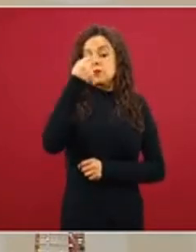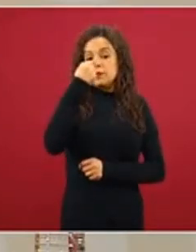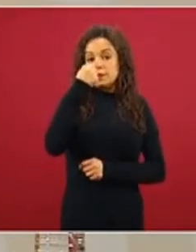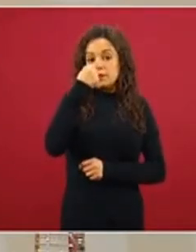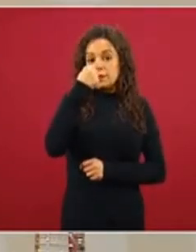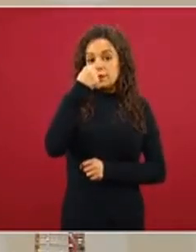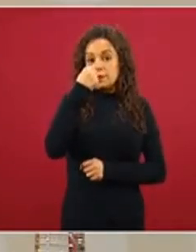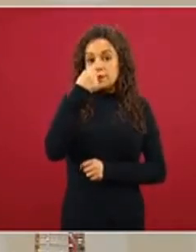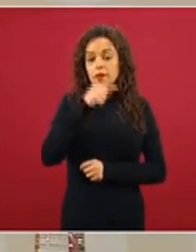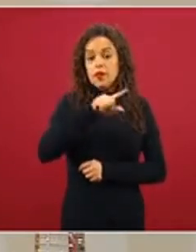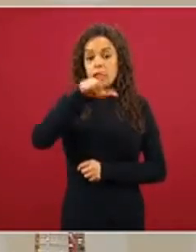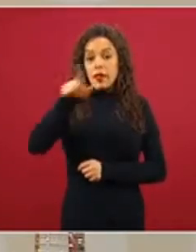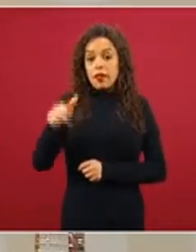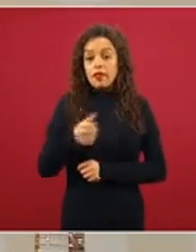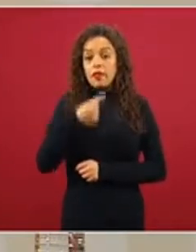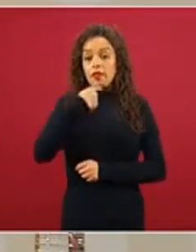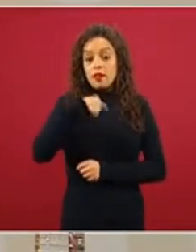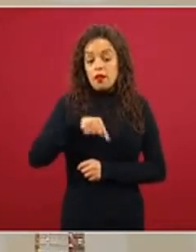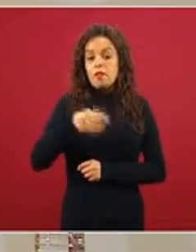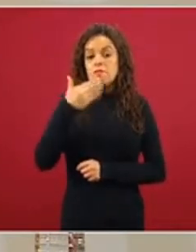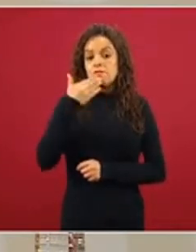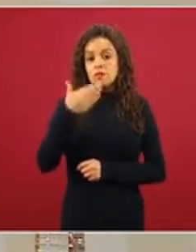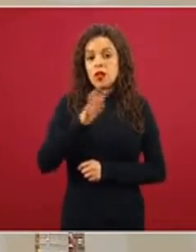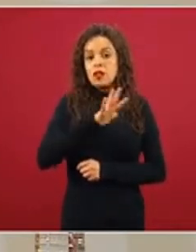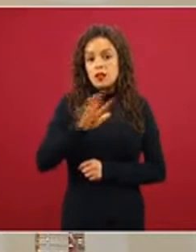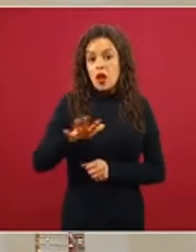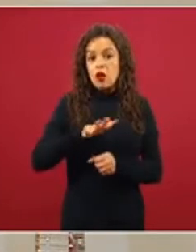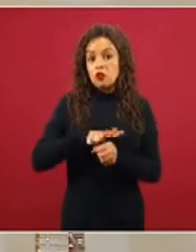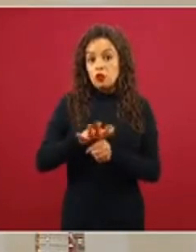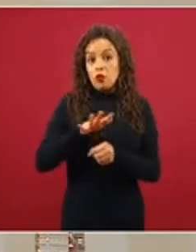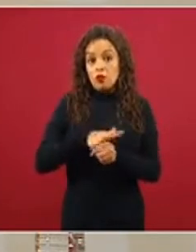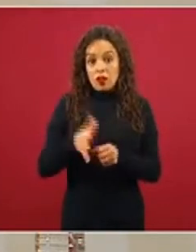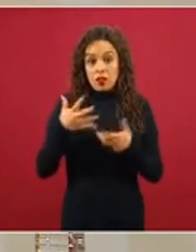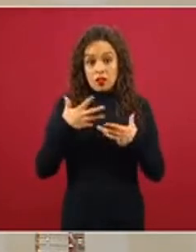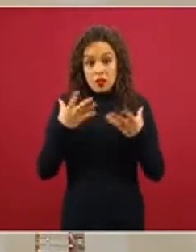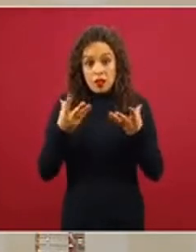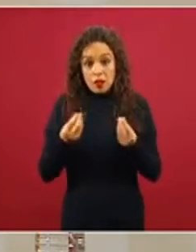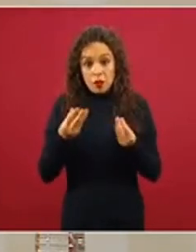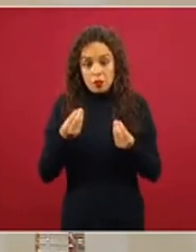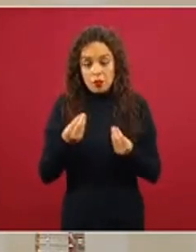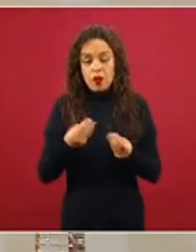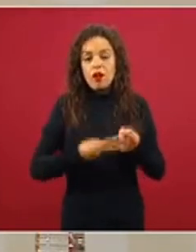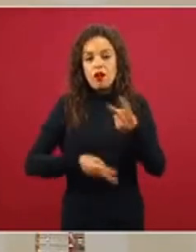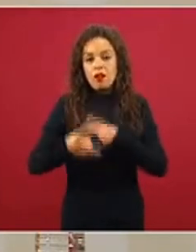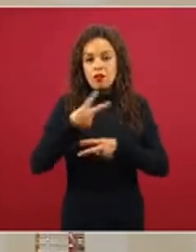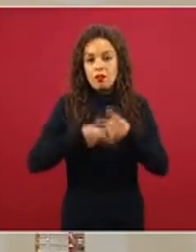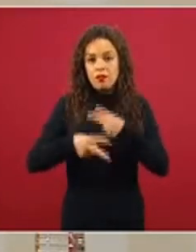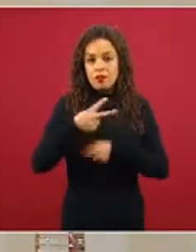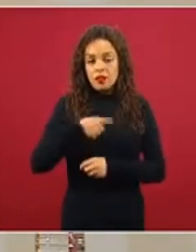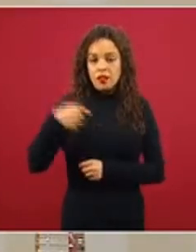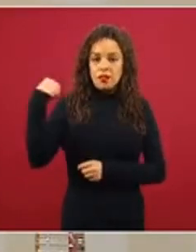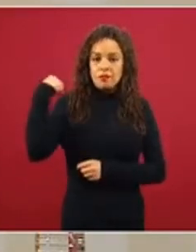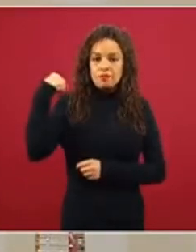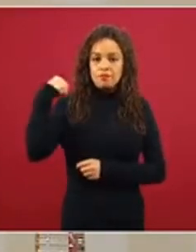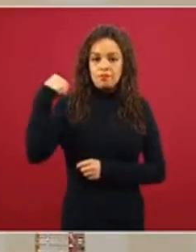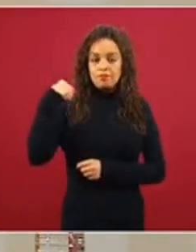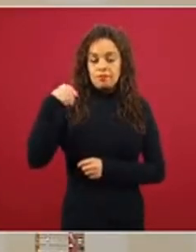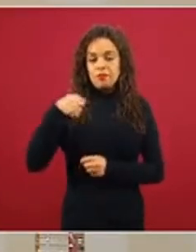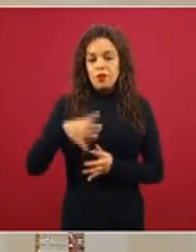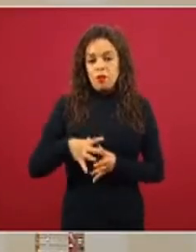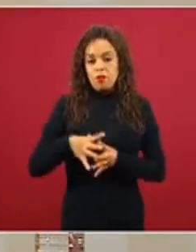concentración suficiente para causar las distintas respuestas inflamatorias y del sistema inmune que producen los